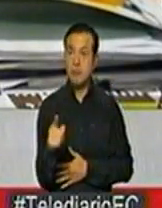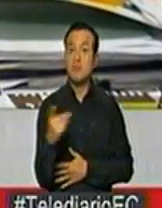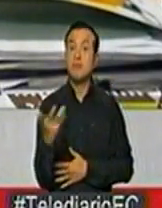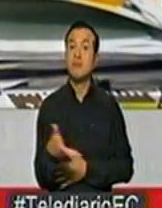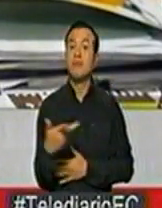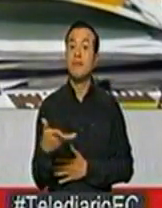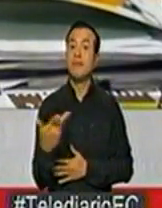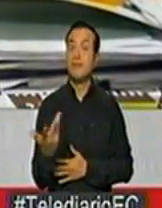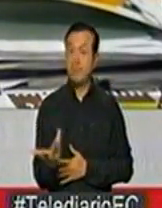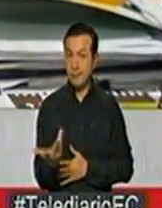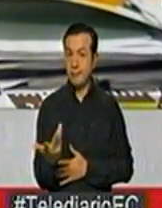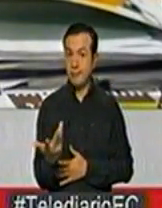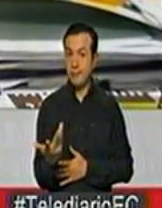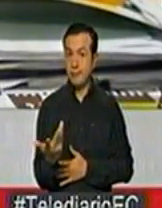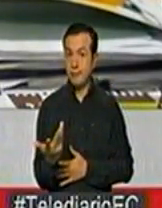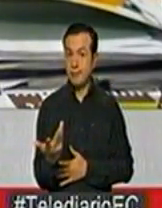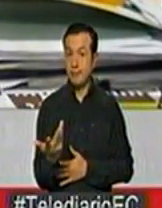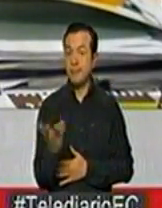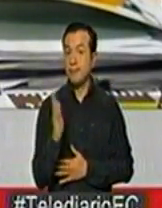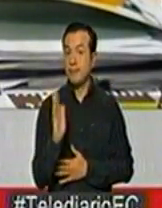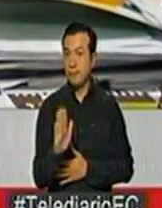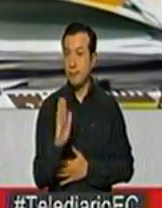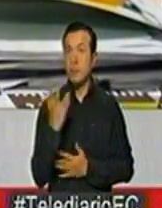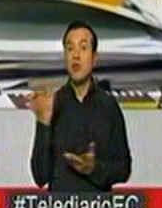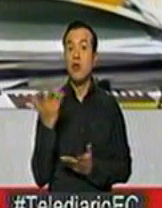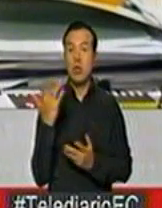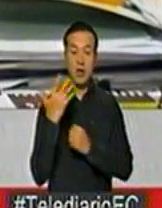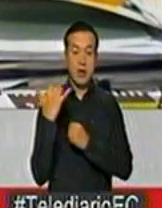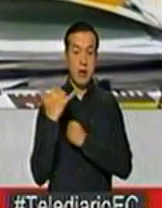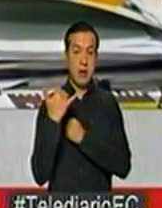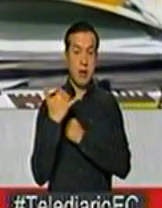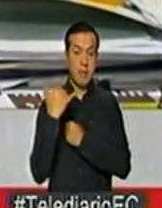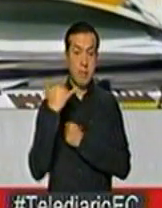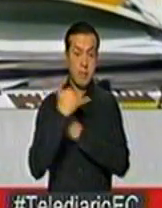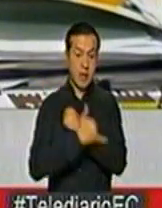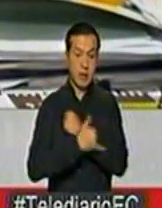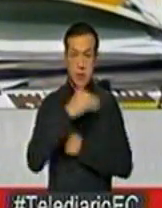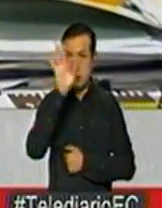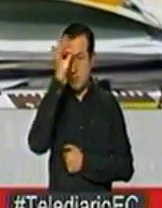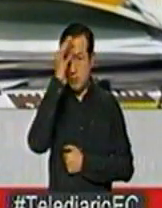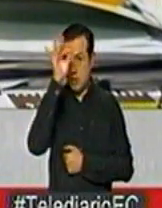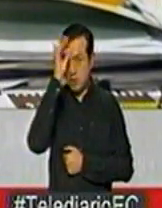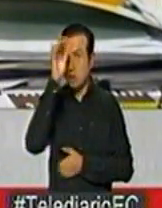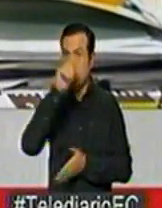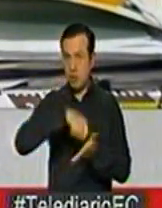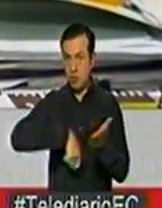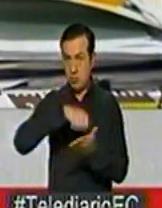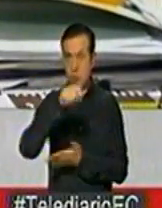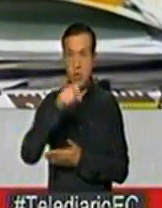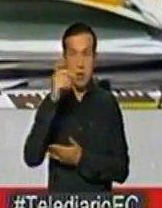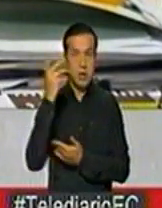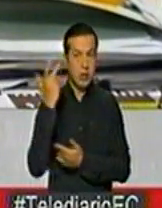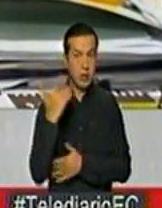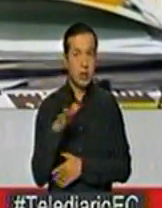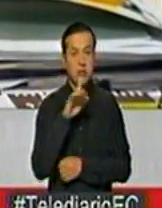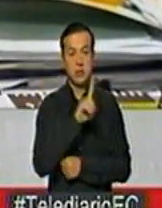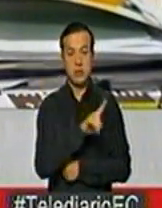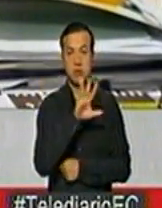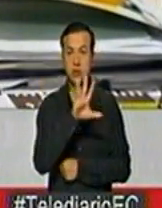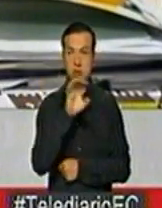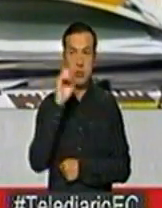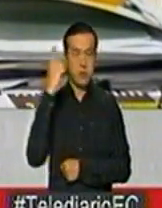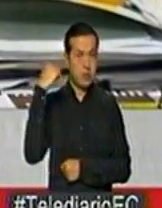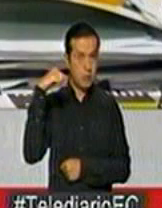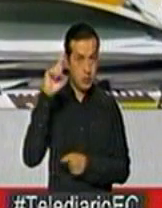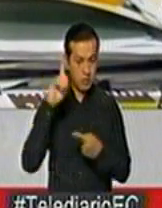administra desde París, Francia, está aprobando estos mismos días 150